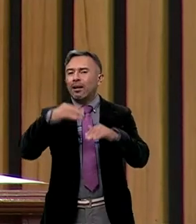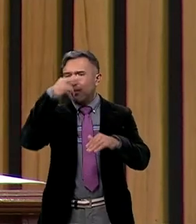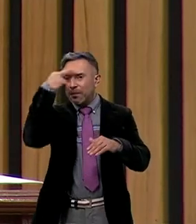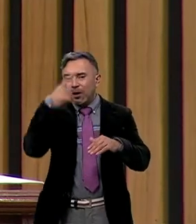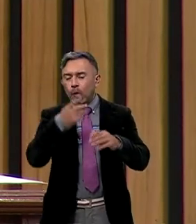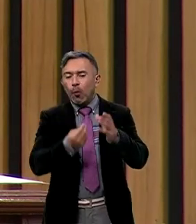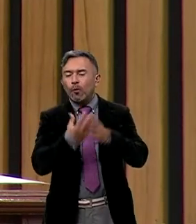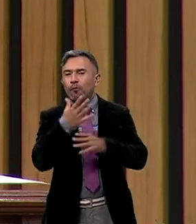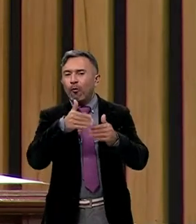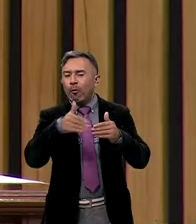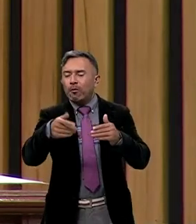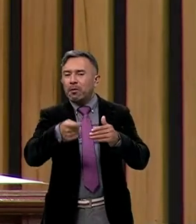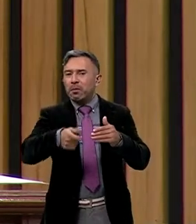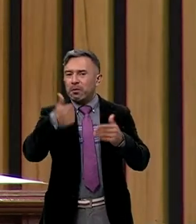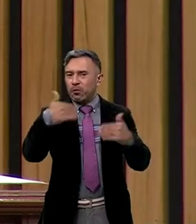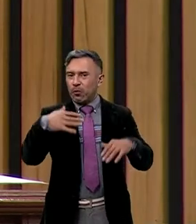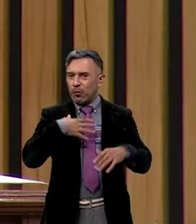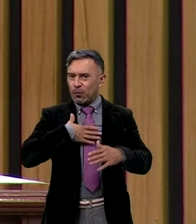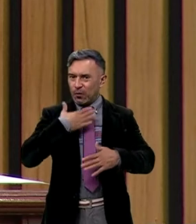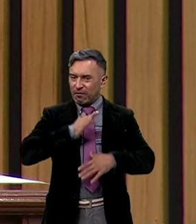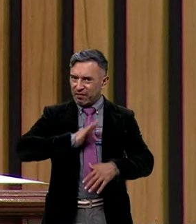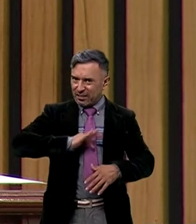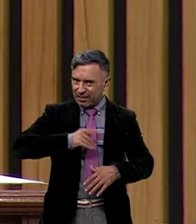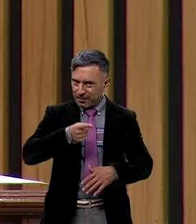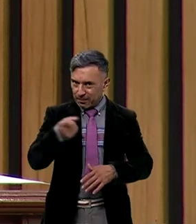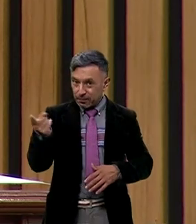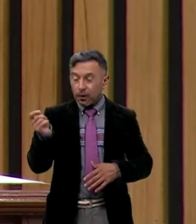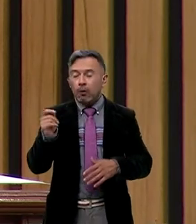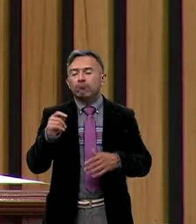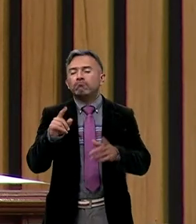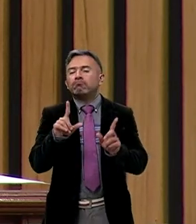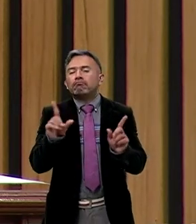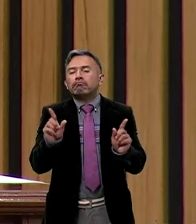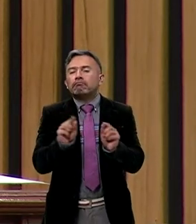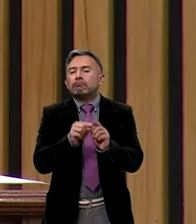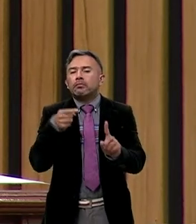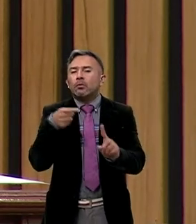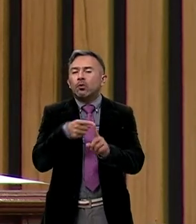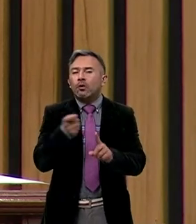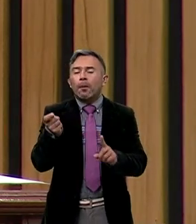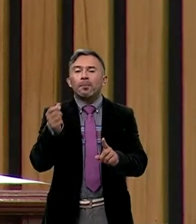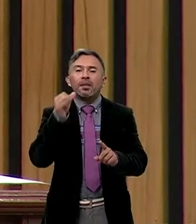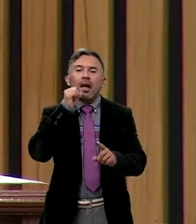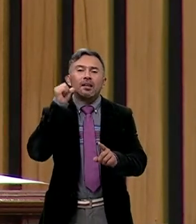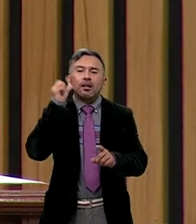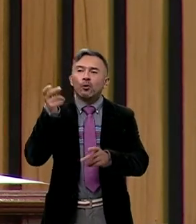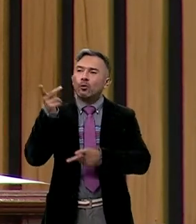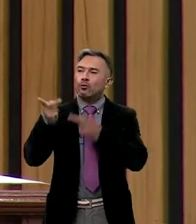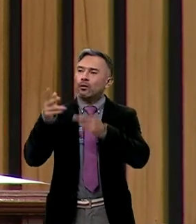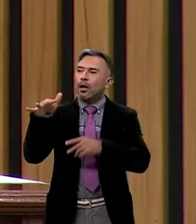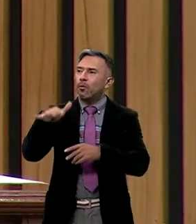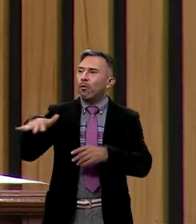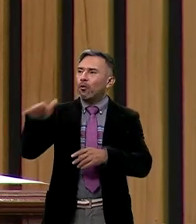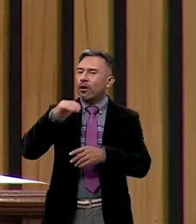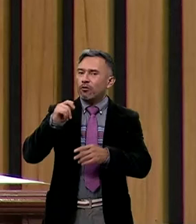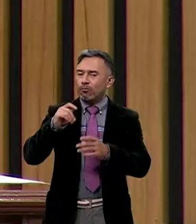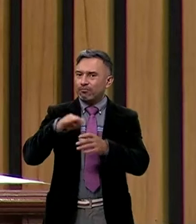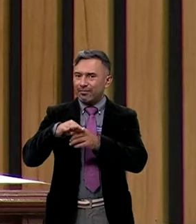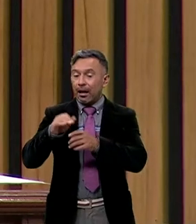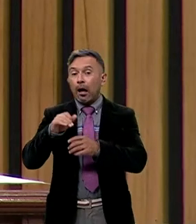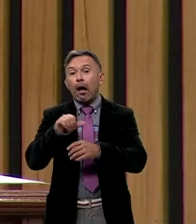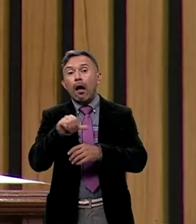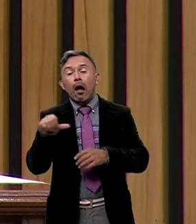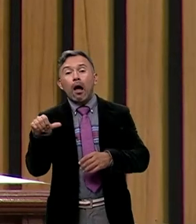reiteró el agradecimiento a quienes hicieron parte de la consulta popular destacar el tono de algunos actores